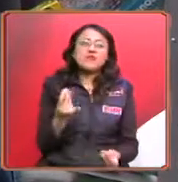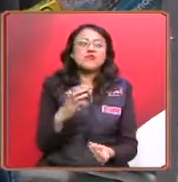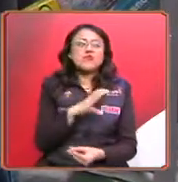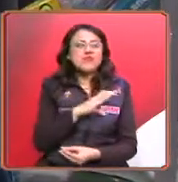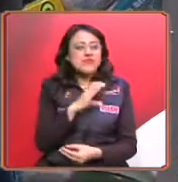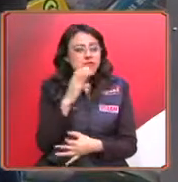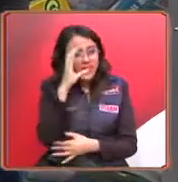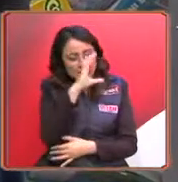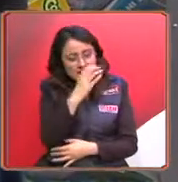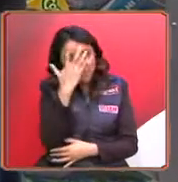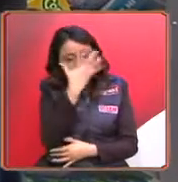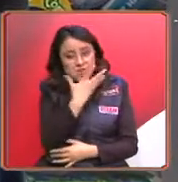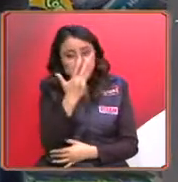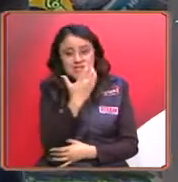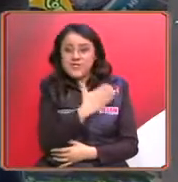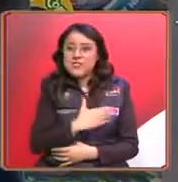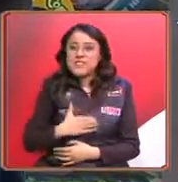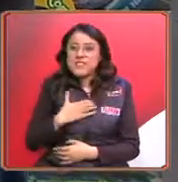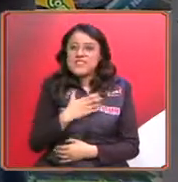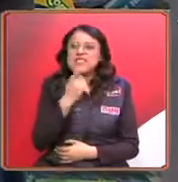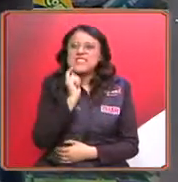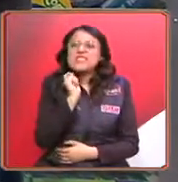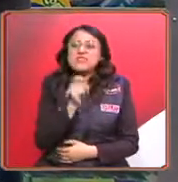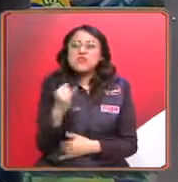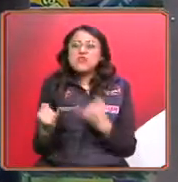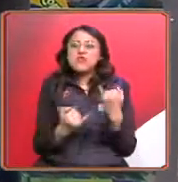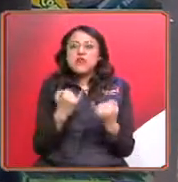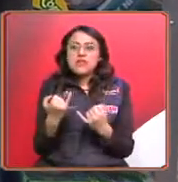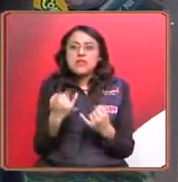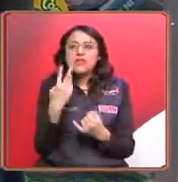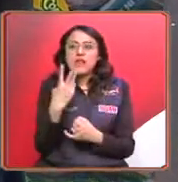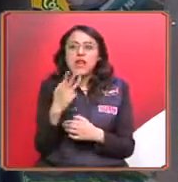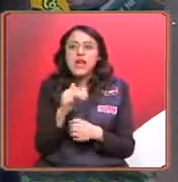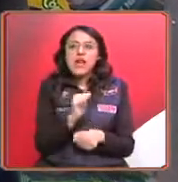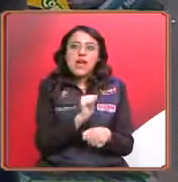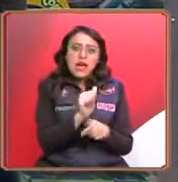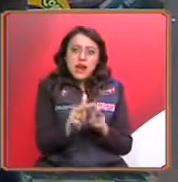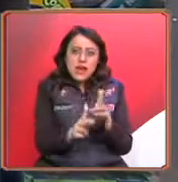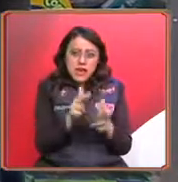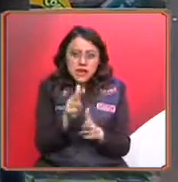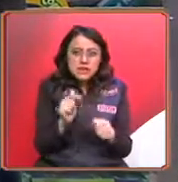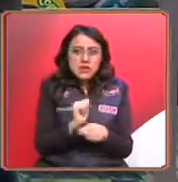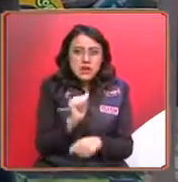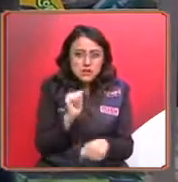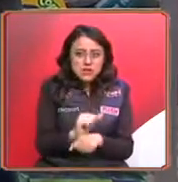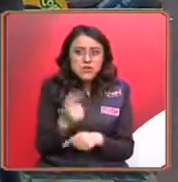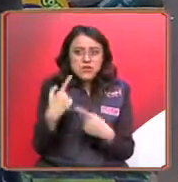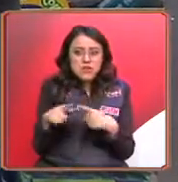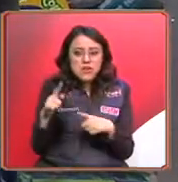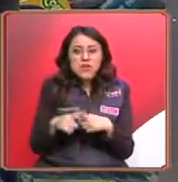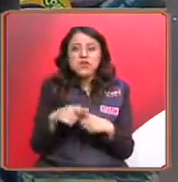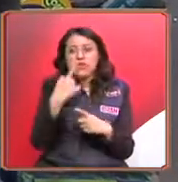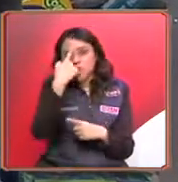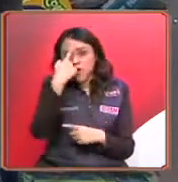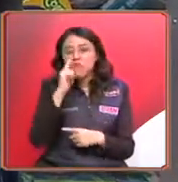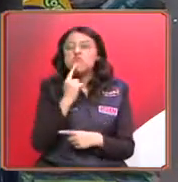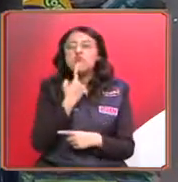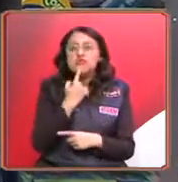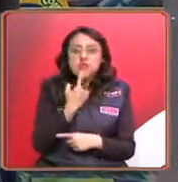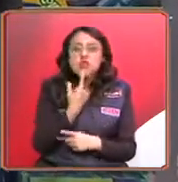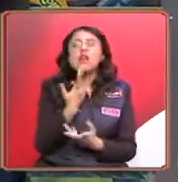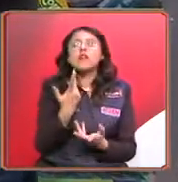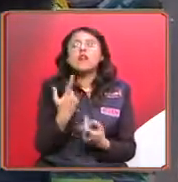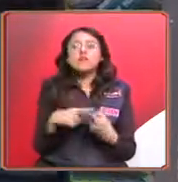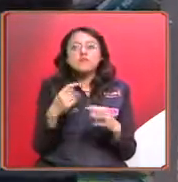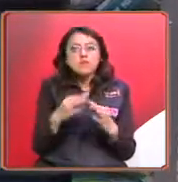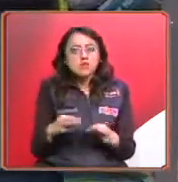Sí, muy feliz. ¿Qué trajiste? A ver, presúmenos. Unos trenes y unos son cochecitos. Unos trenecitos, unos carritos. Muy bien. Por acá traemos algo de niña.